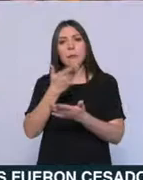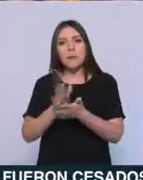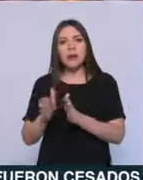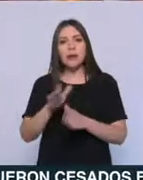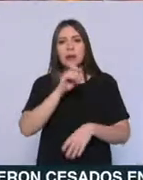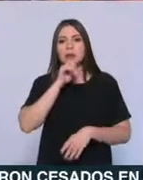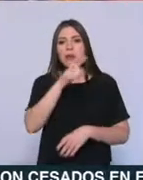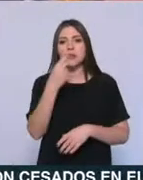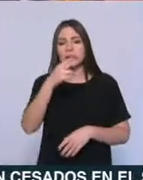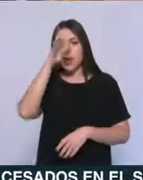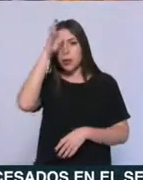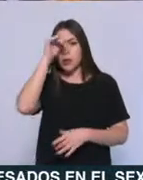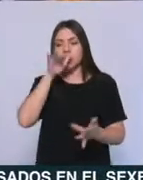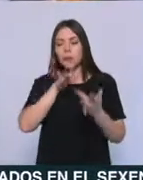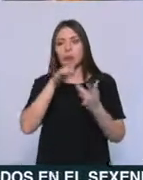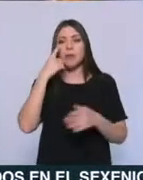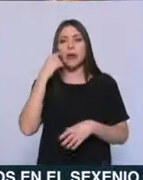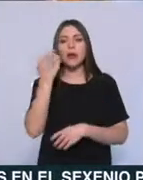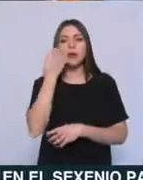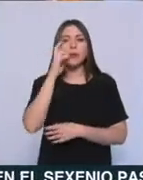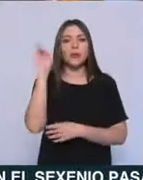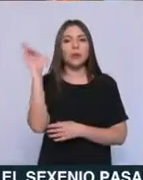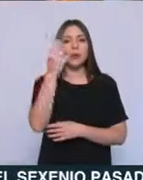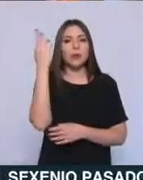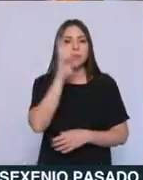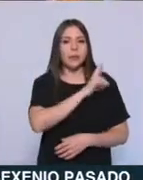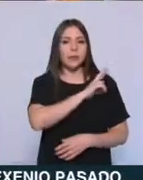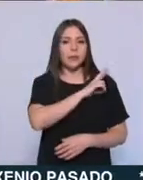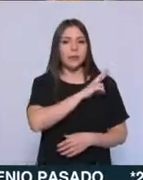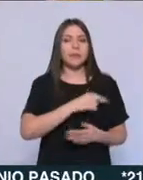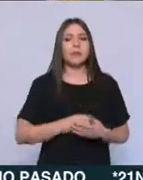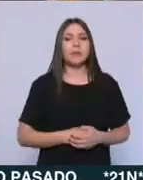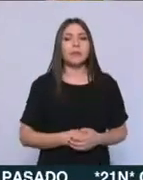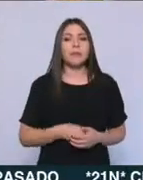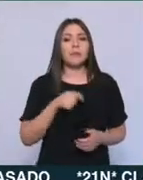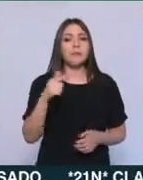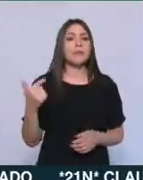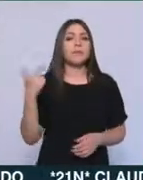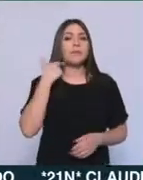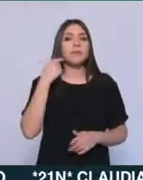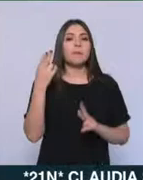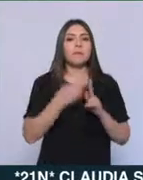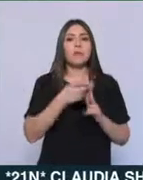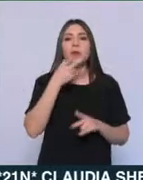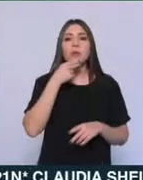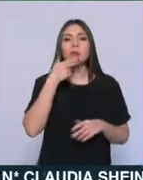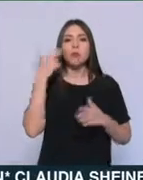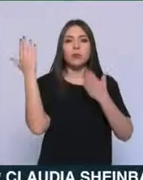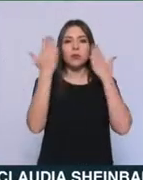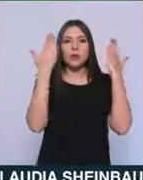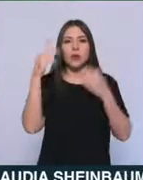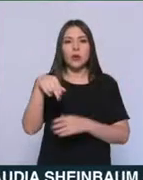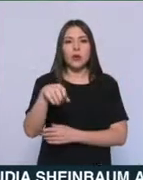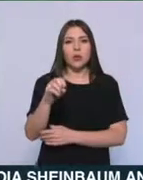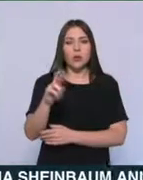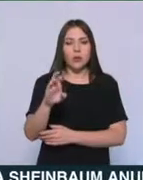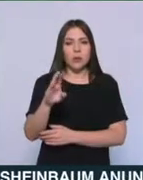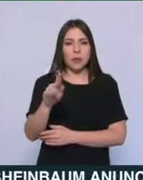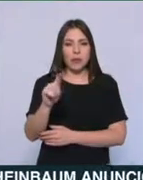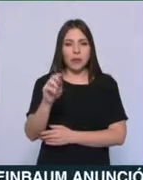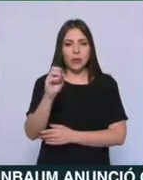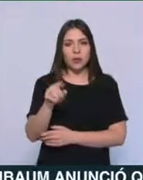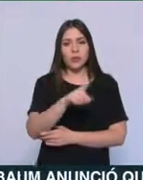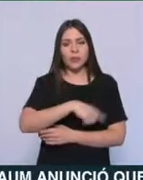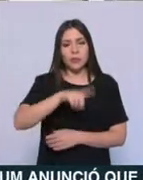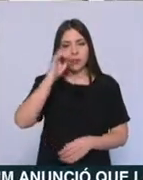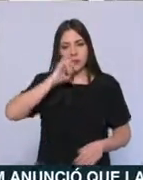privadas. Después del secuestro y asesinato del estudiante Norberto Ronquillo, la jefa de gobierno le reiteró al rector el compromiso que